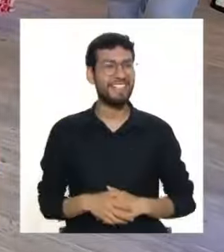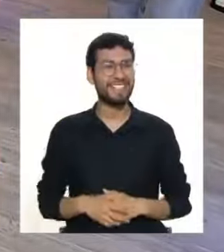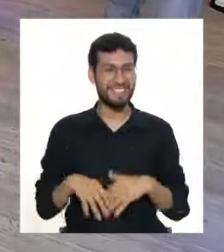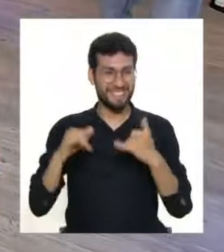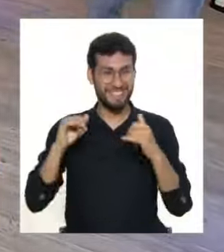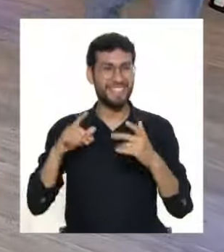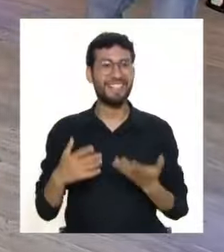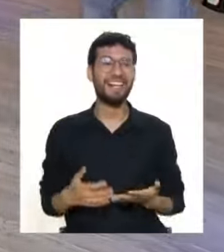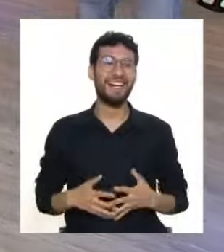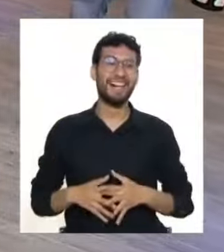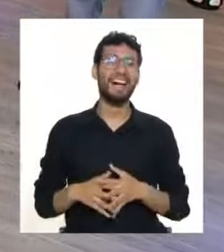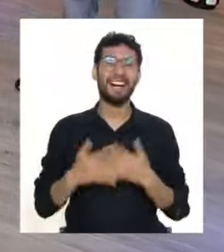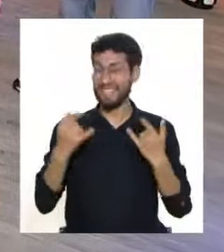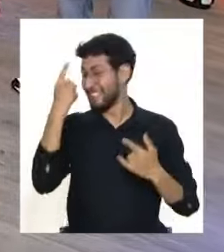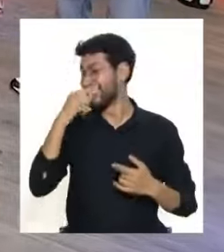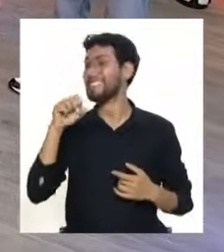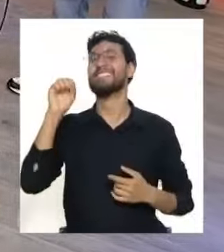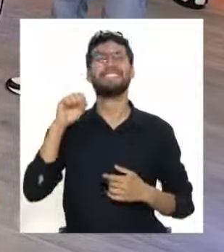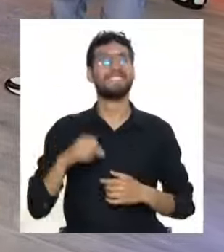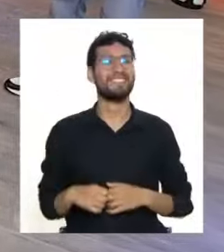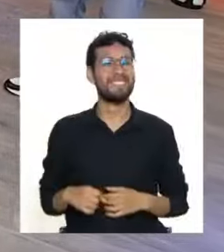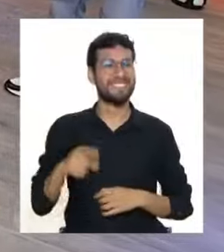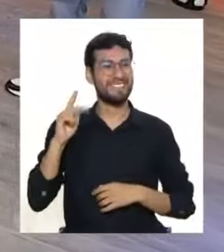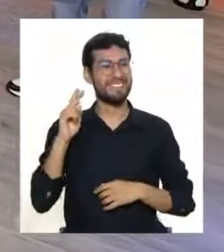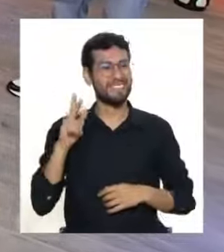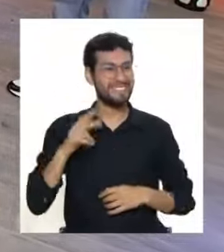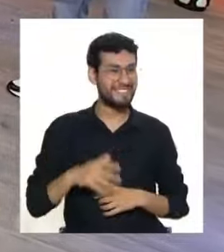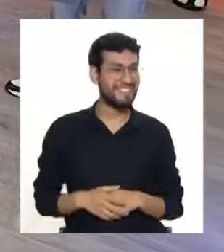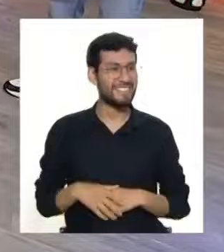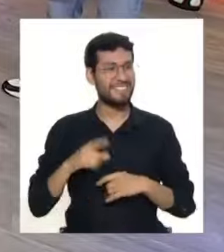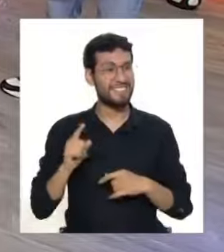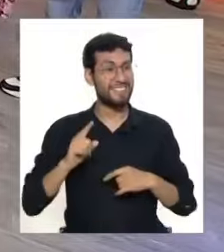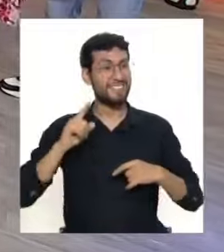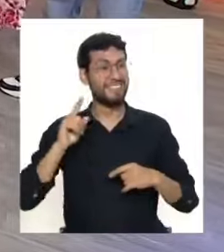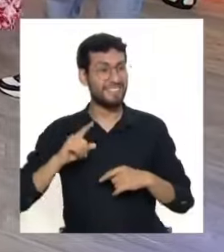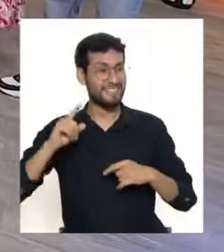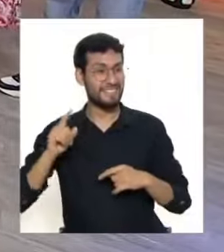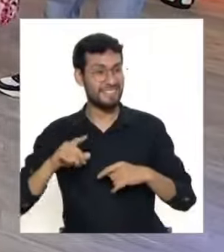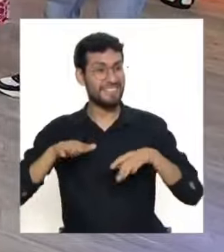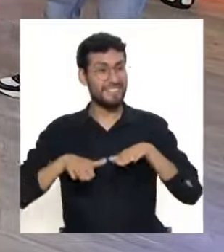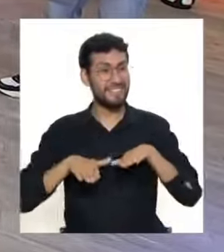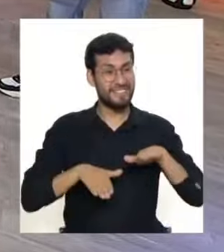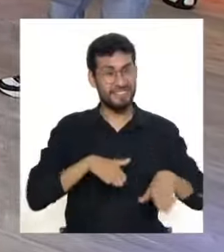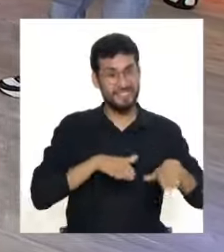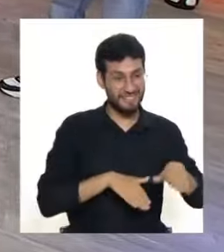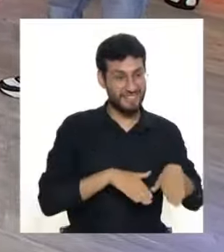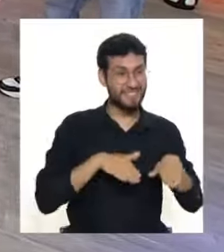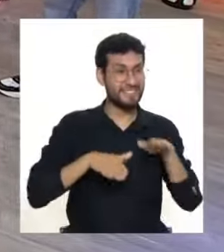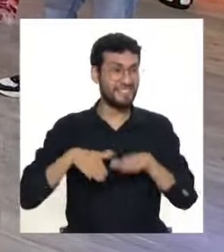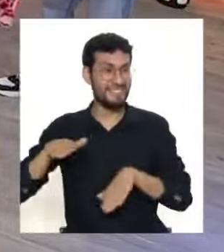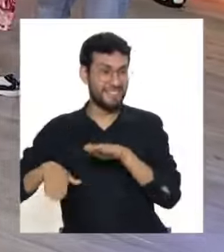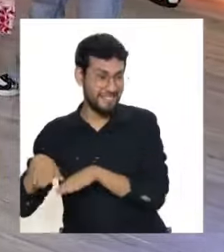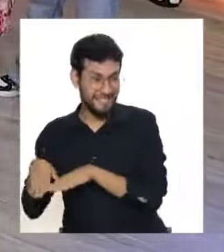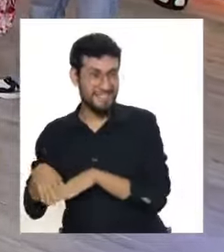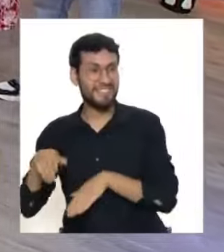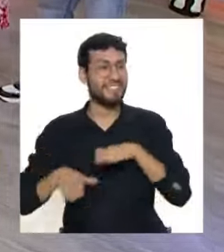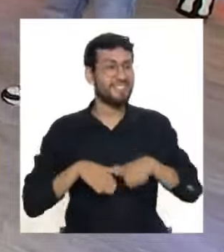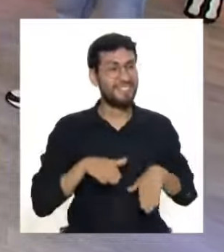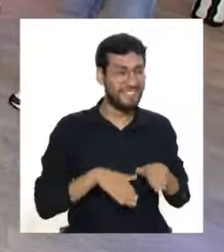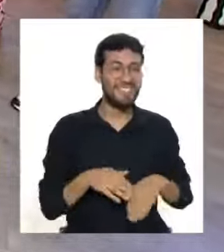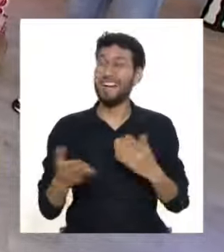Ya, pero también muestra tu rostro. Un, dos, tres. Uy, un, uy. Un, dos, tres, tres. Uno, dos, vamos, tres. Vamos, mete la